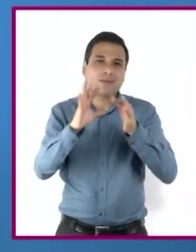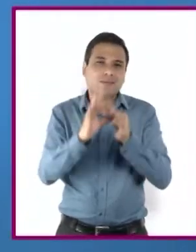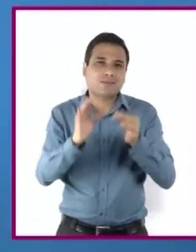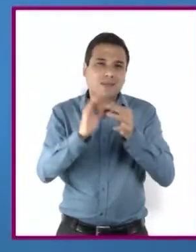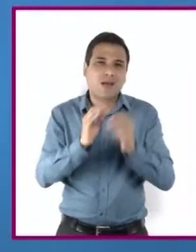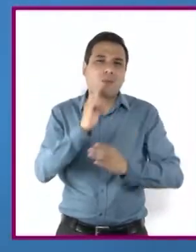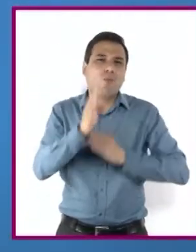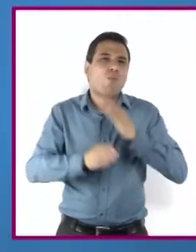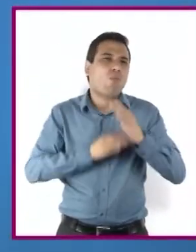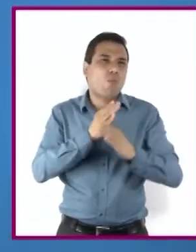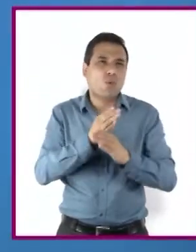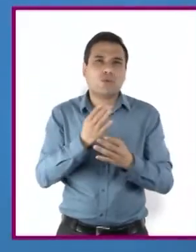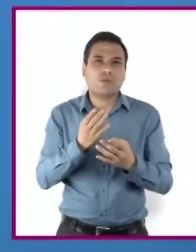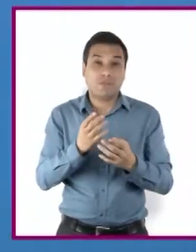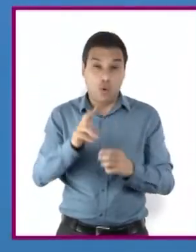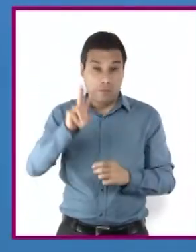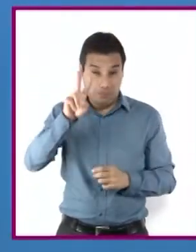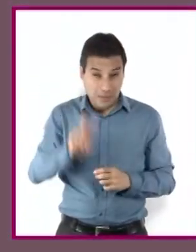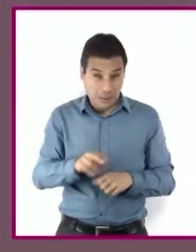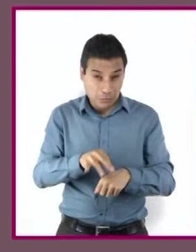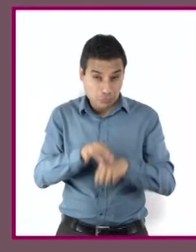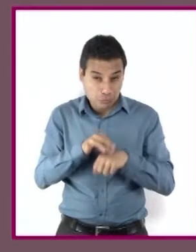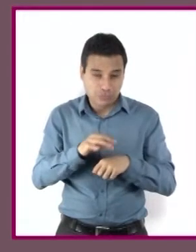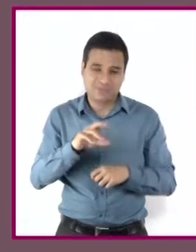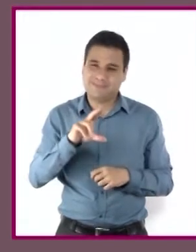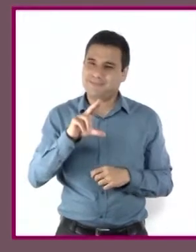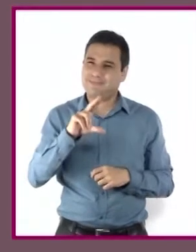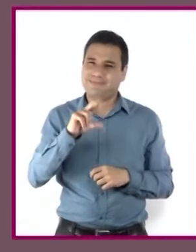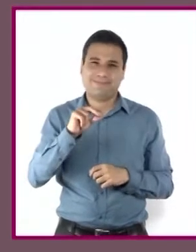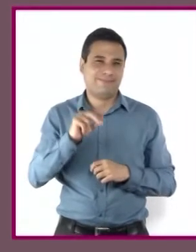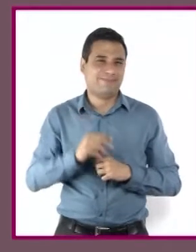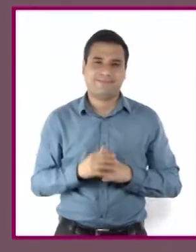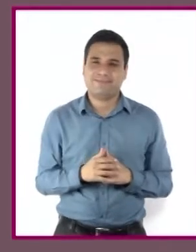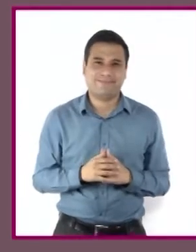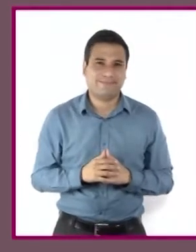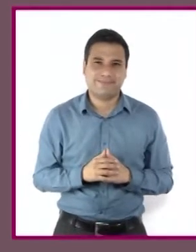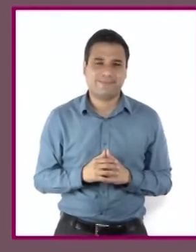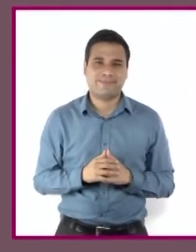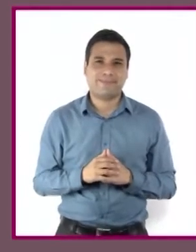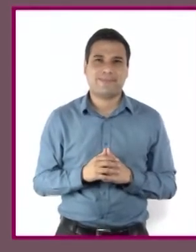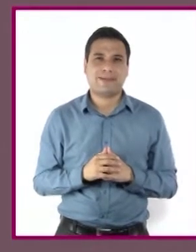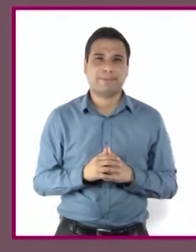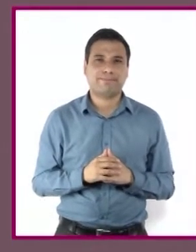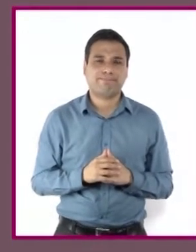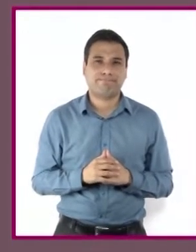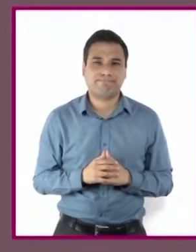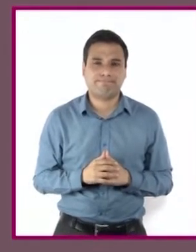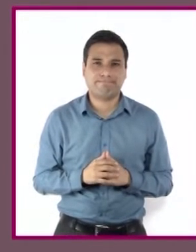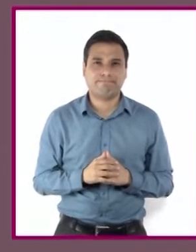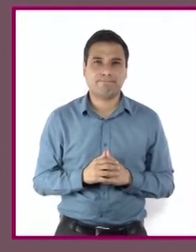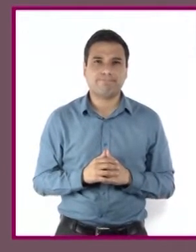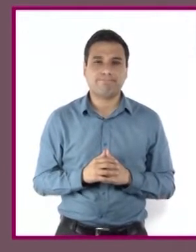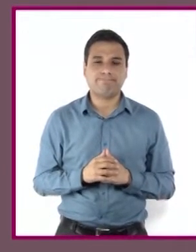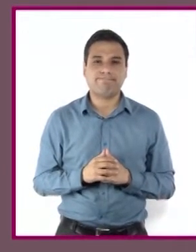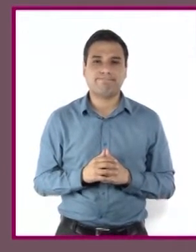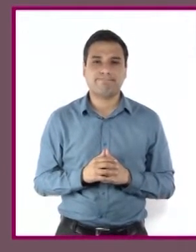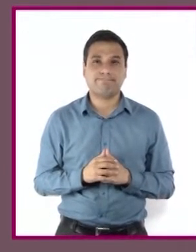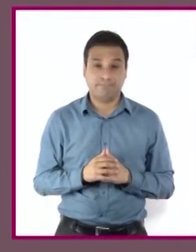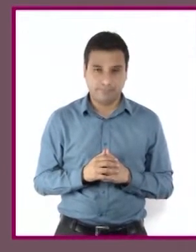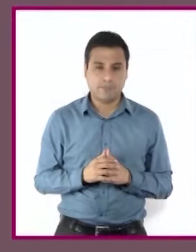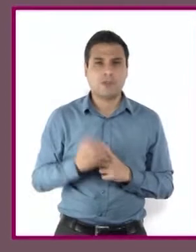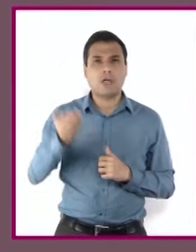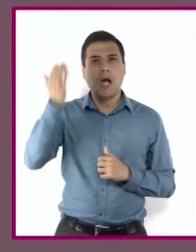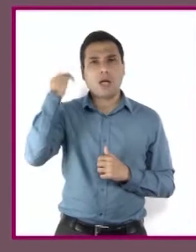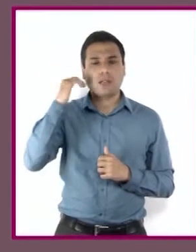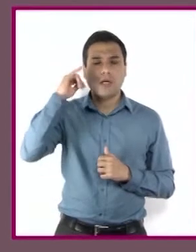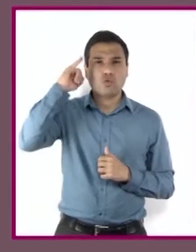pero que no ocurrieron necesariamente en la realidad. Sin embargo, como se mencionó en las culturas de la antigüedad, sirvieron para